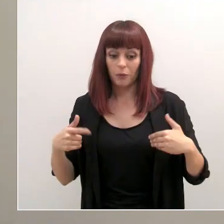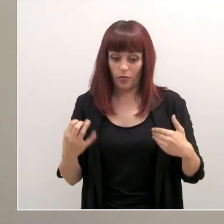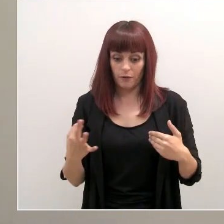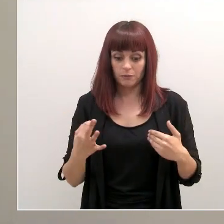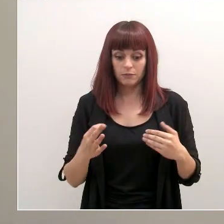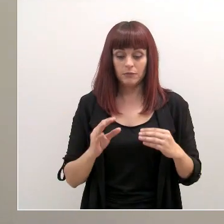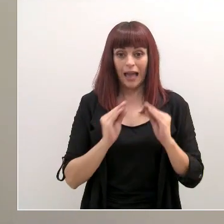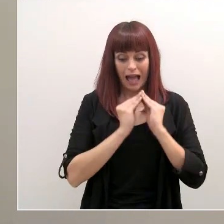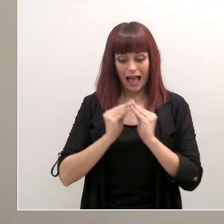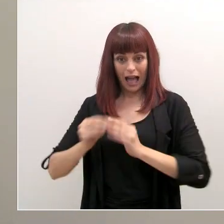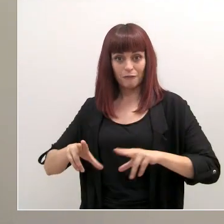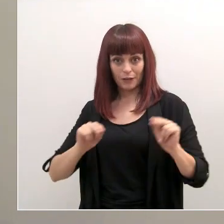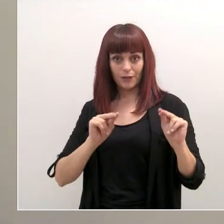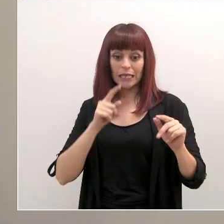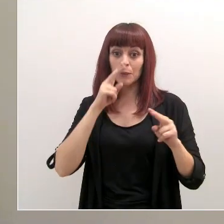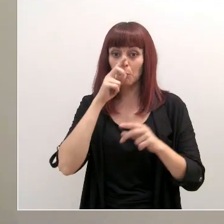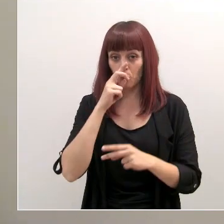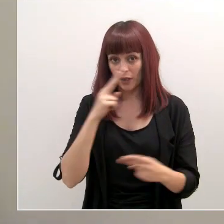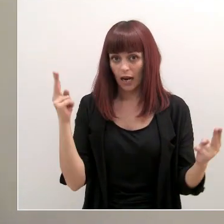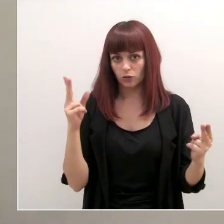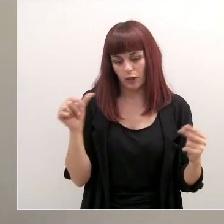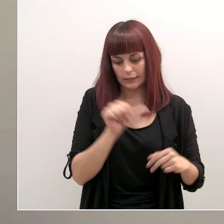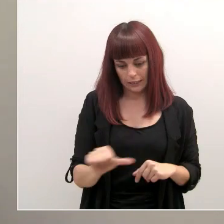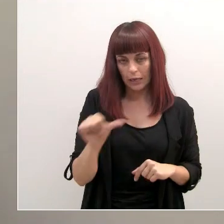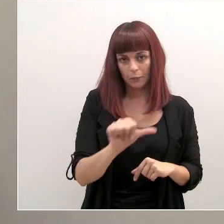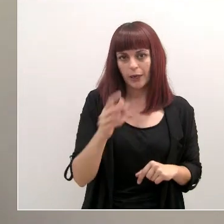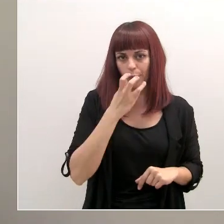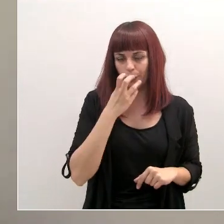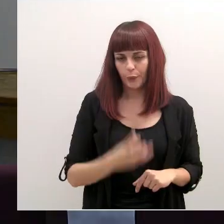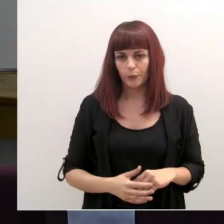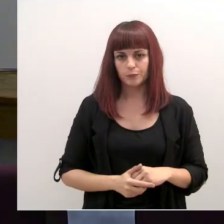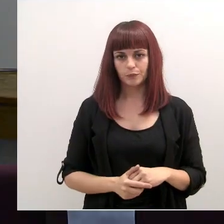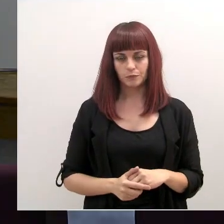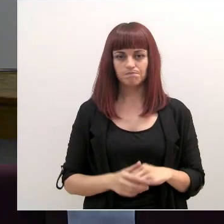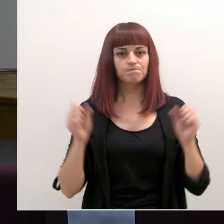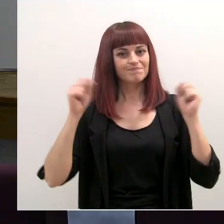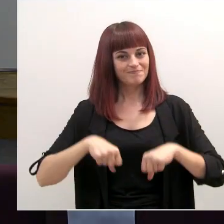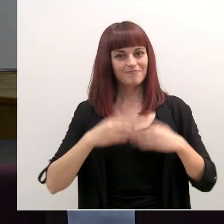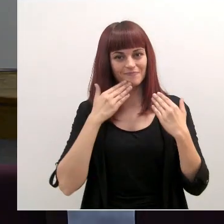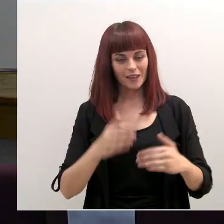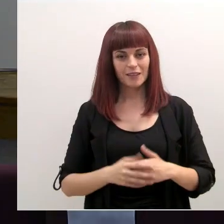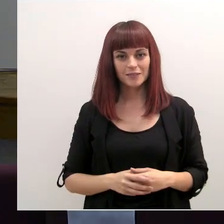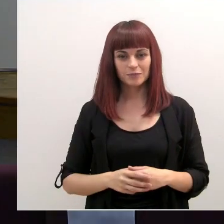publicarlo, lo cual tardará todavía algunas semanas. De acuerdo, gracias.